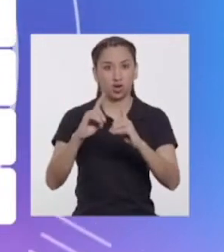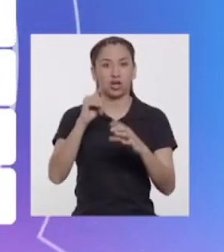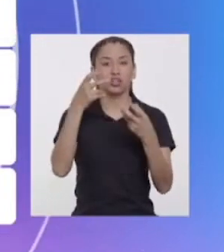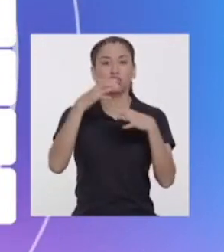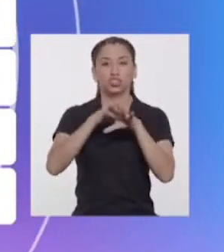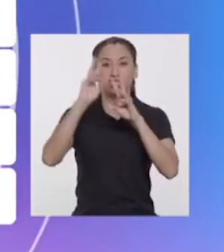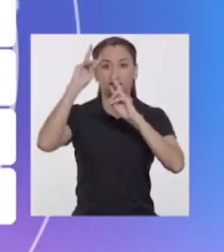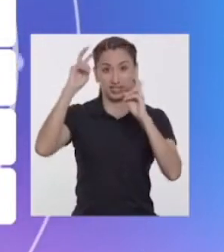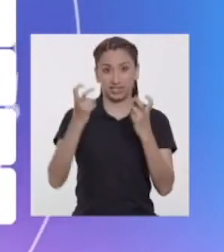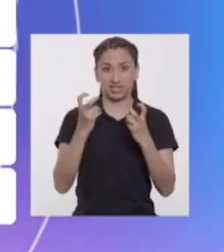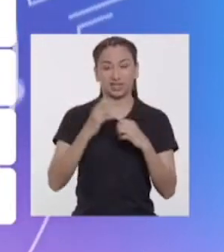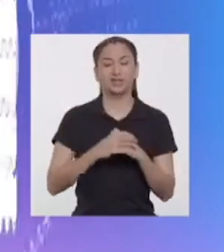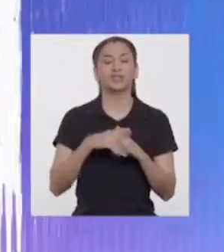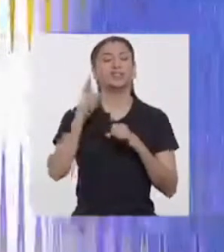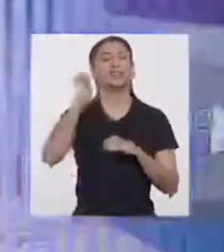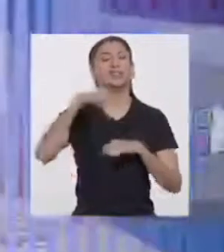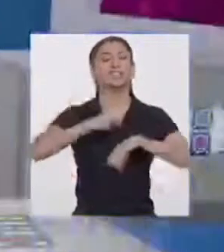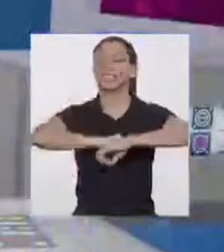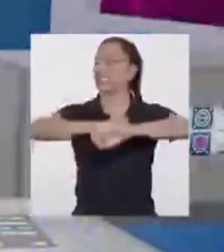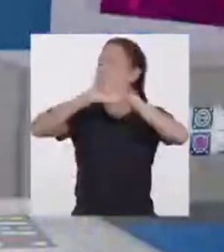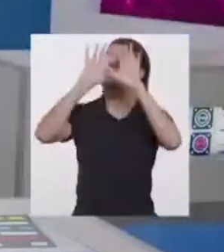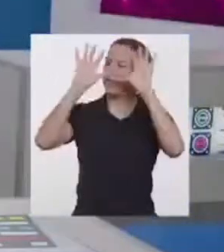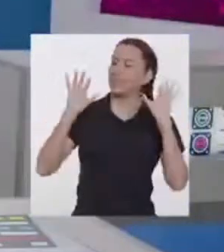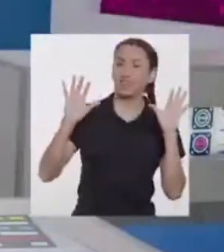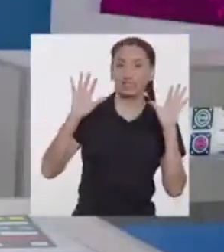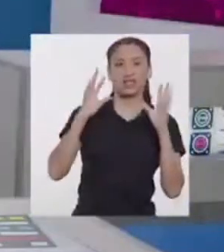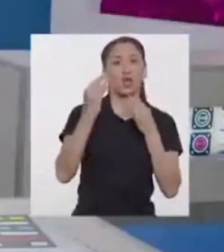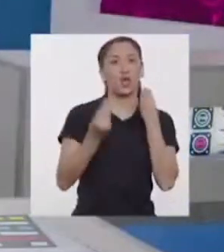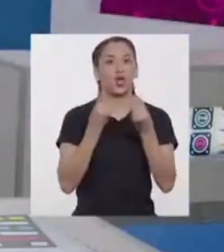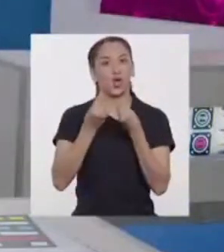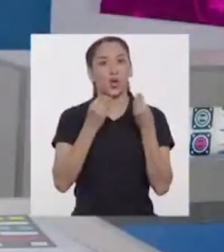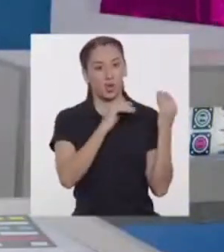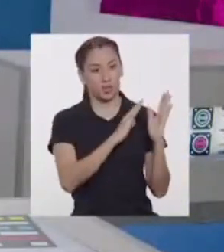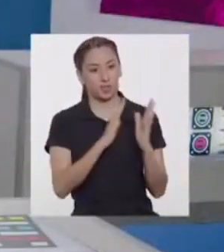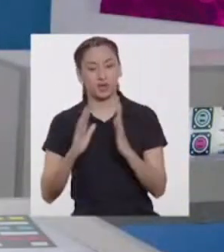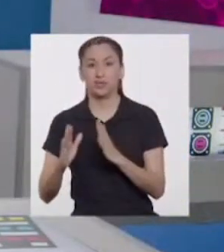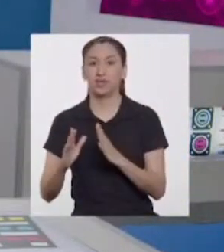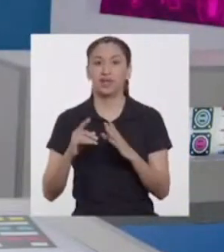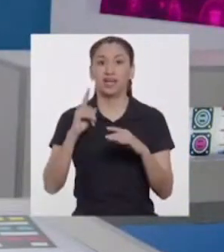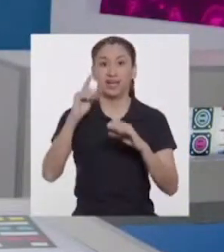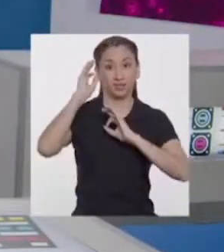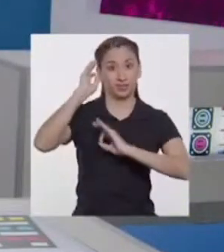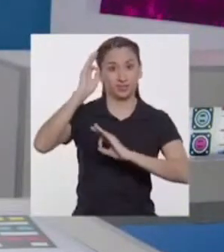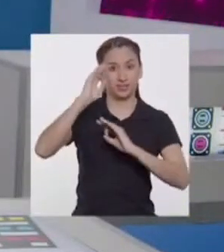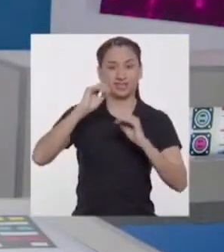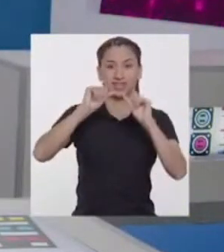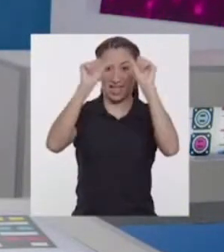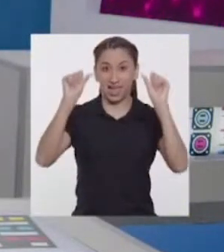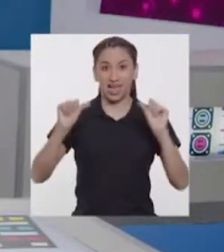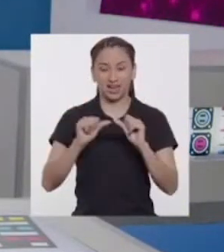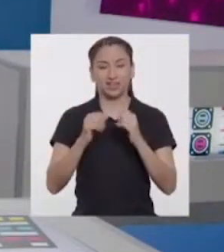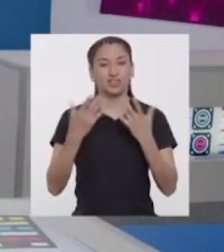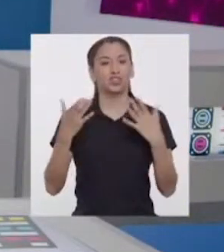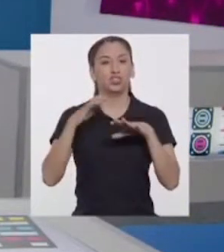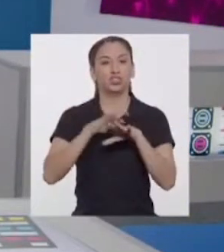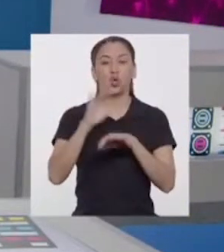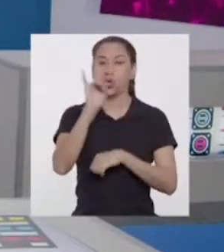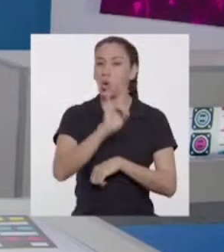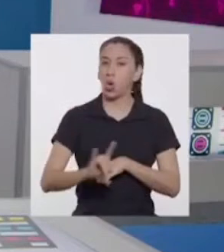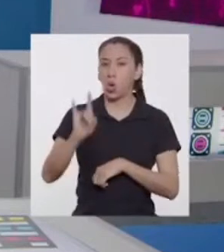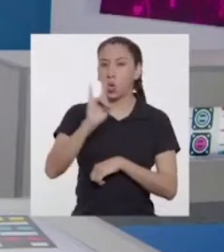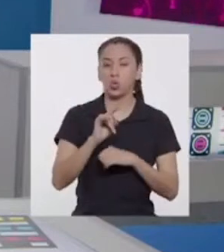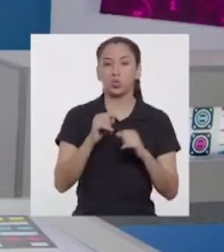que expusimos. Está clarísimo cómo preparar una exposición del afiche que hicimos sobre el